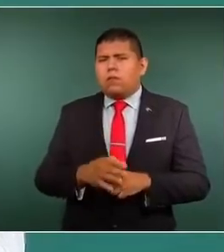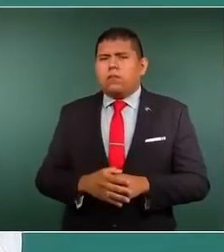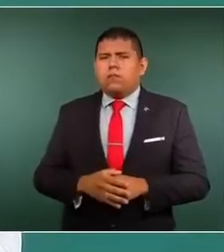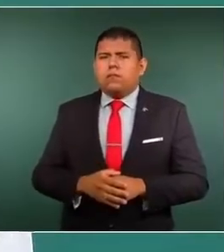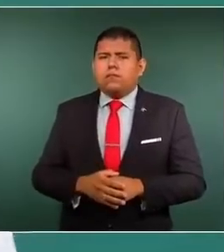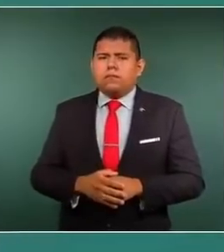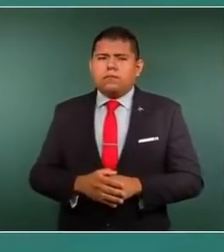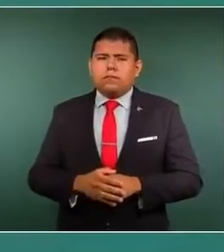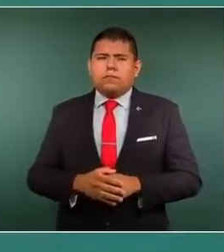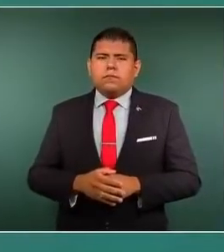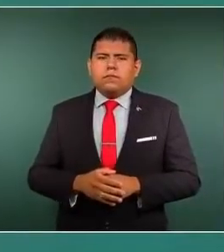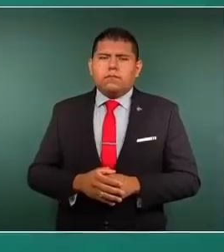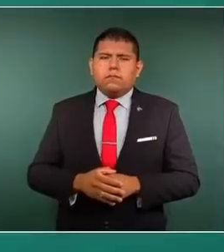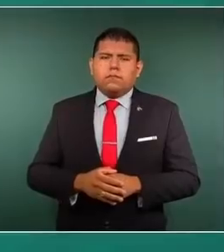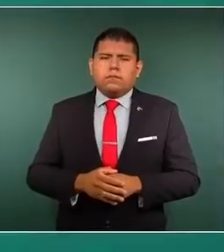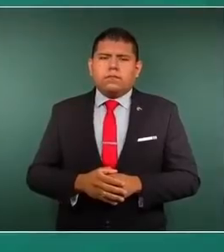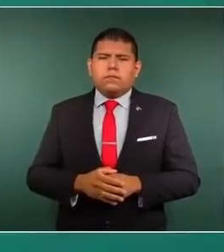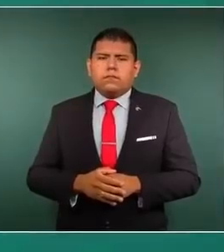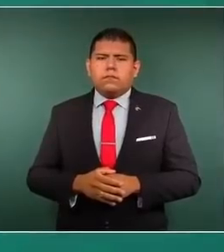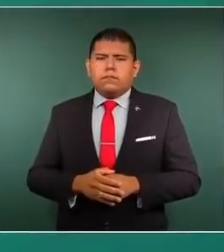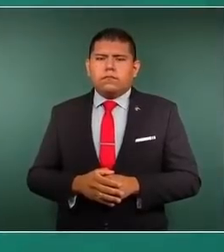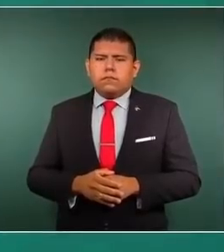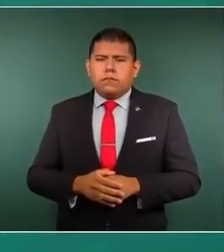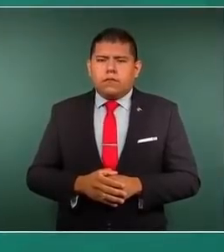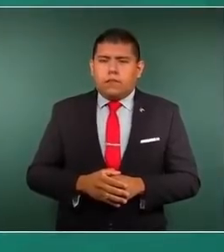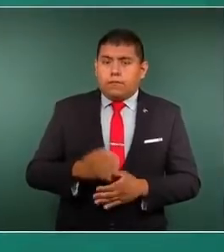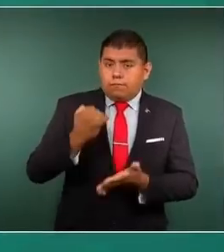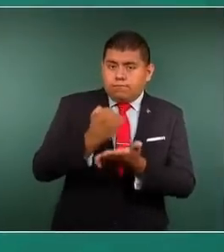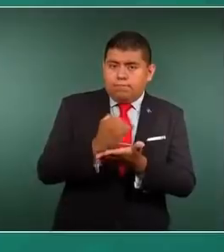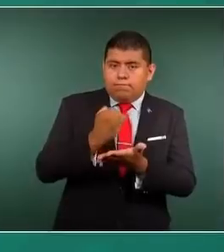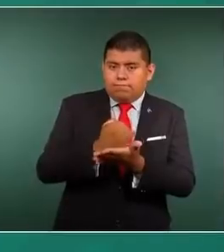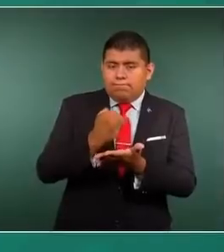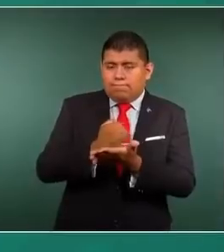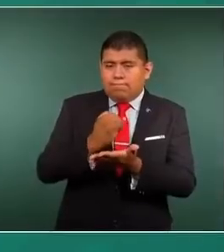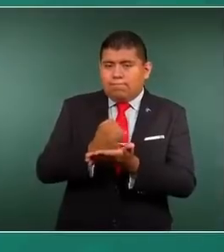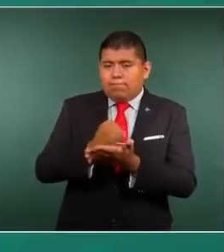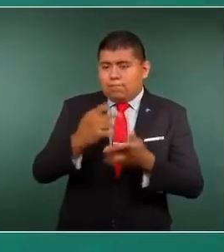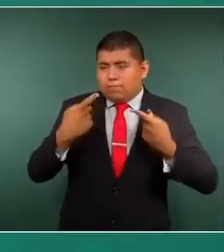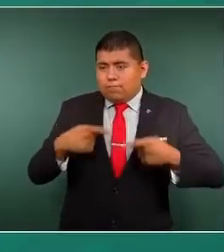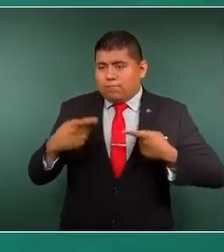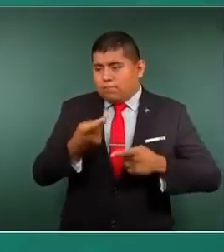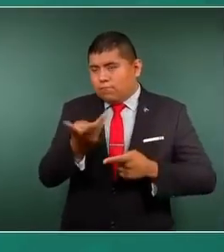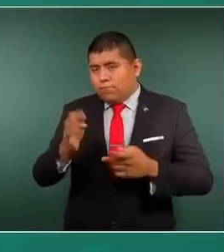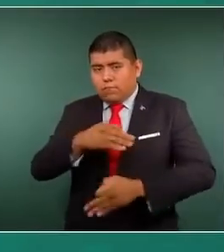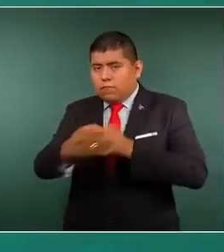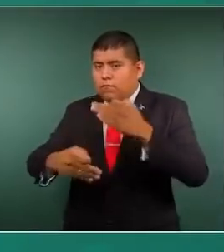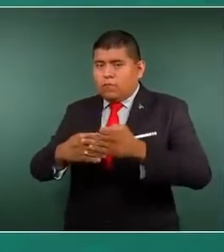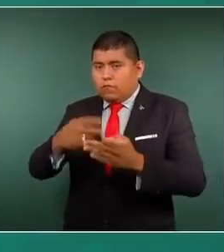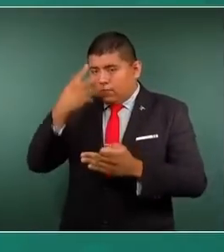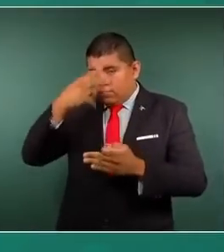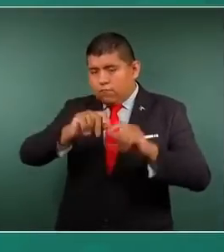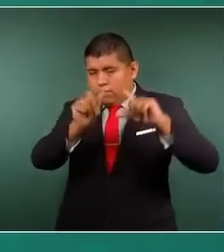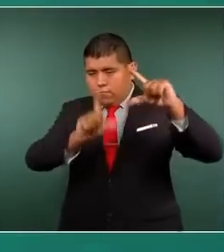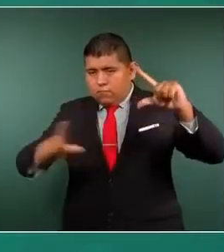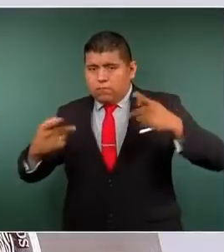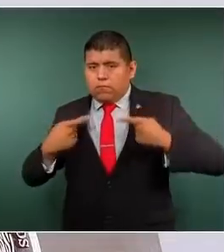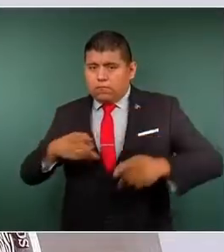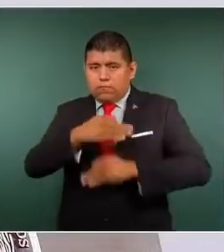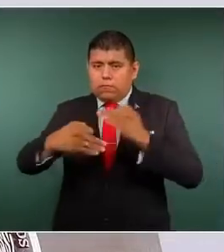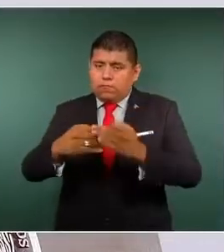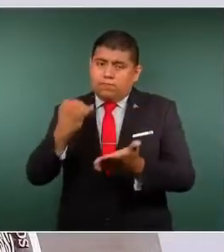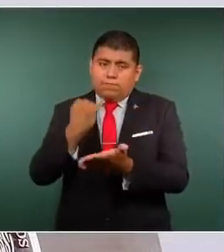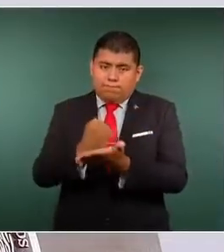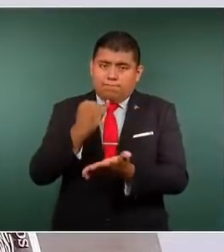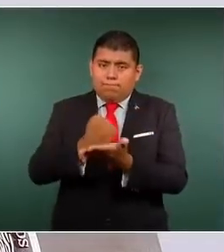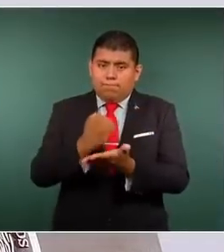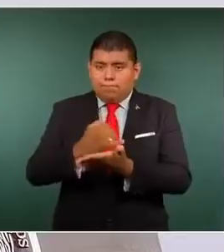de la hacienda pública se trata del dinero de todo el pueblo ya